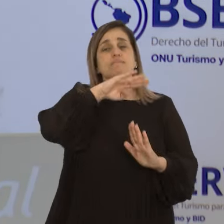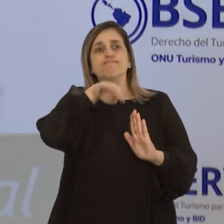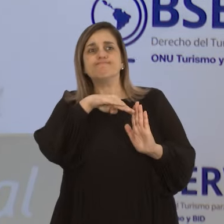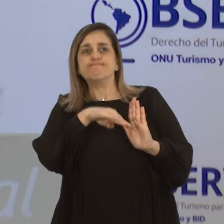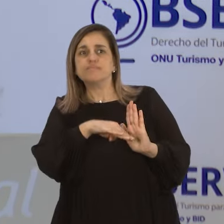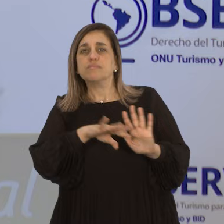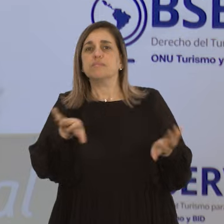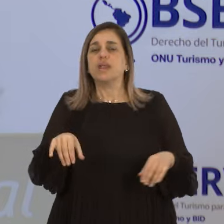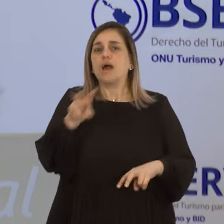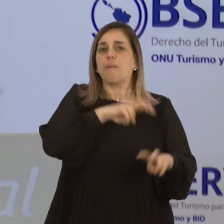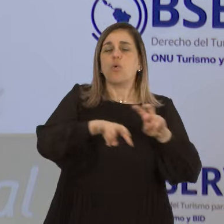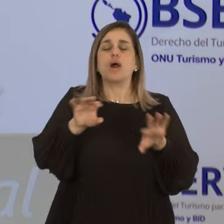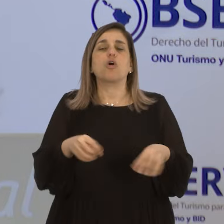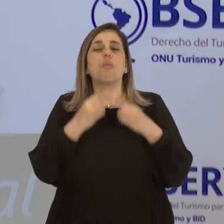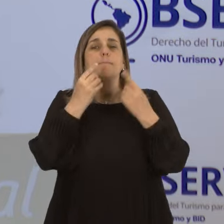se mide no se puede mejorar,